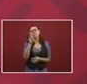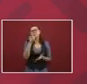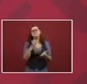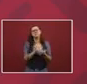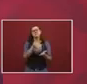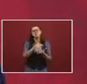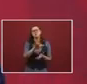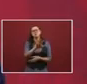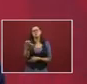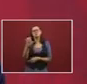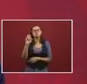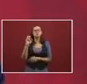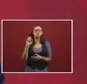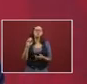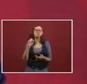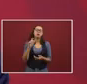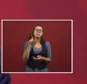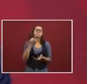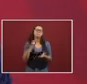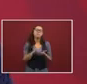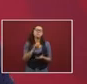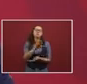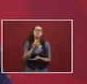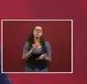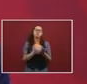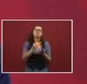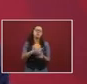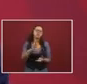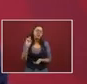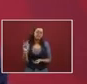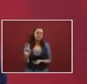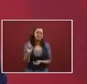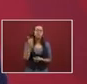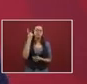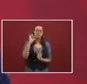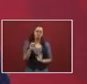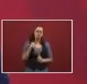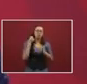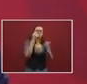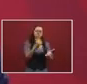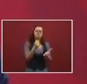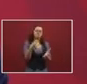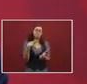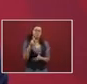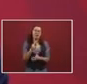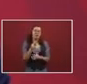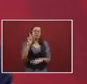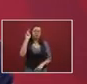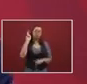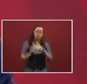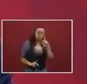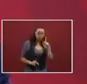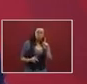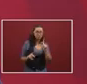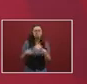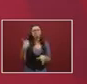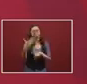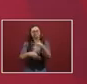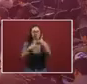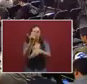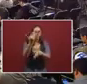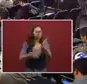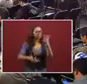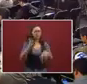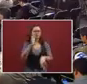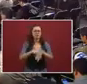$1.500 millones, pero faltan otro tanto o más. Lo mismo ocurre en el